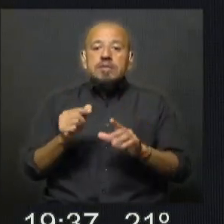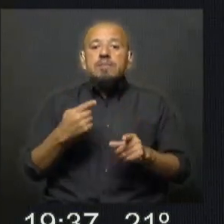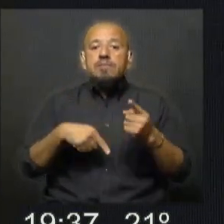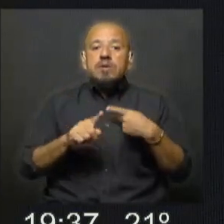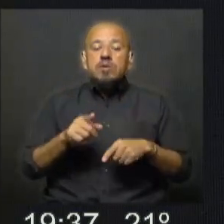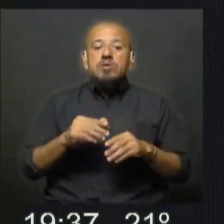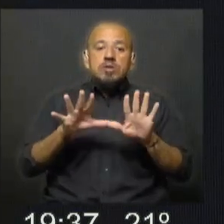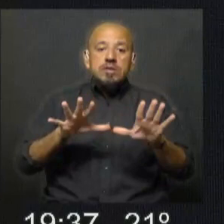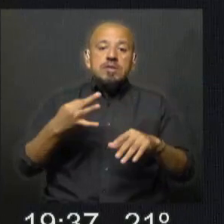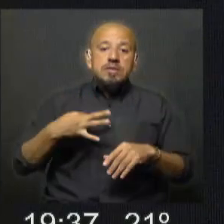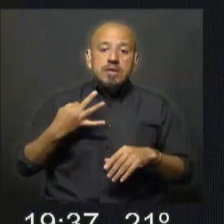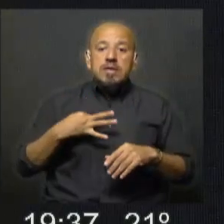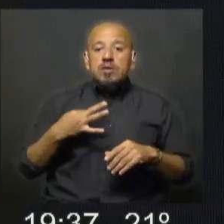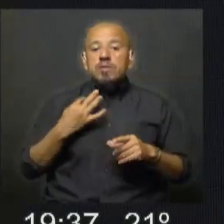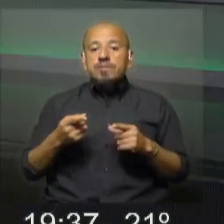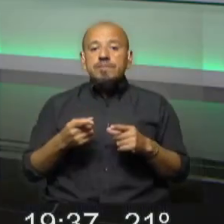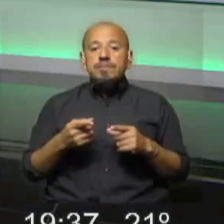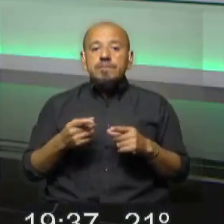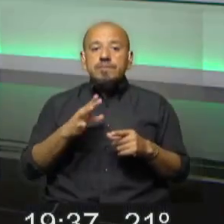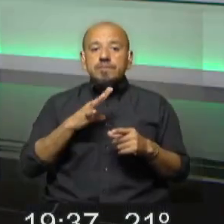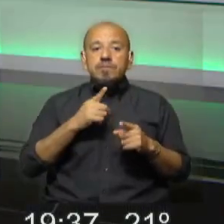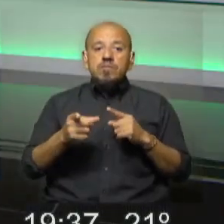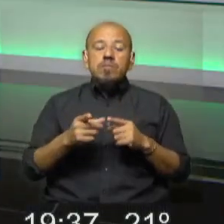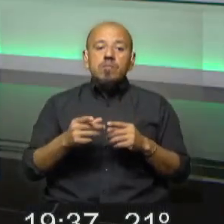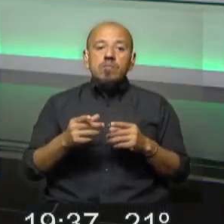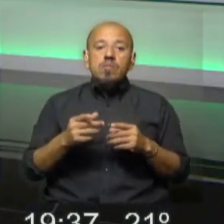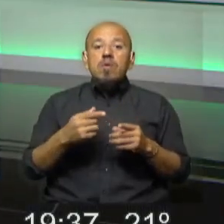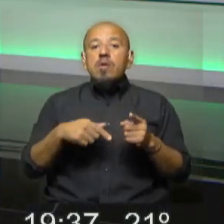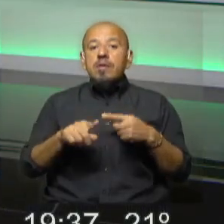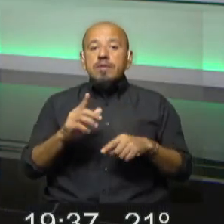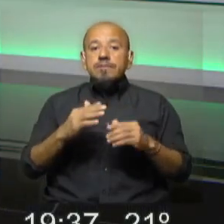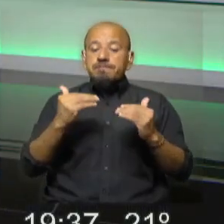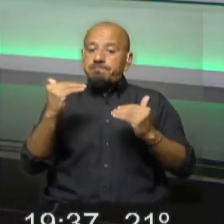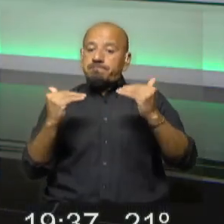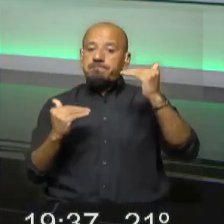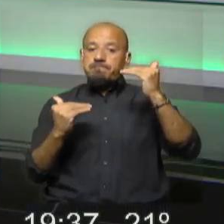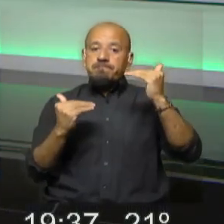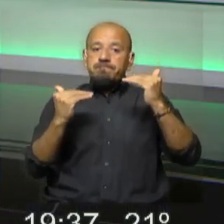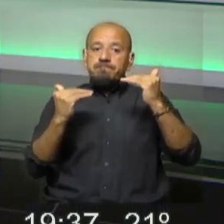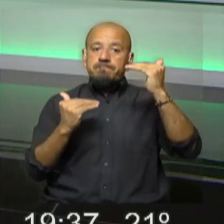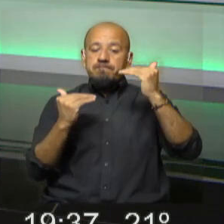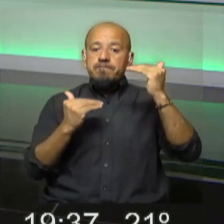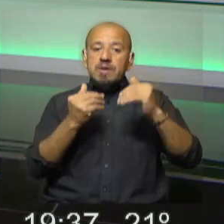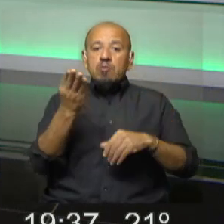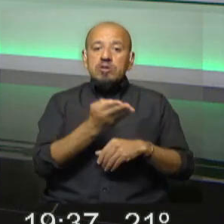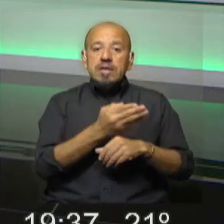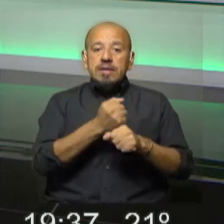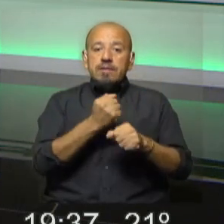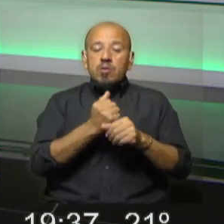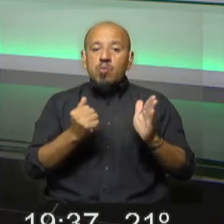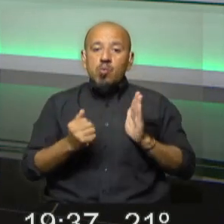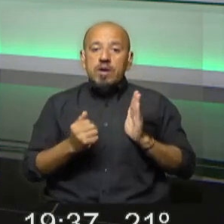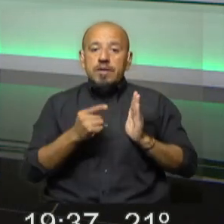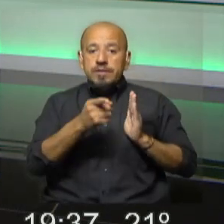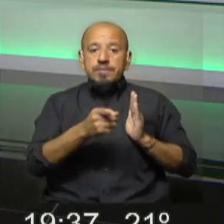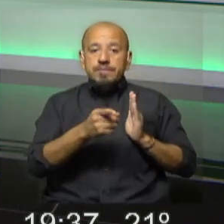la última década era un estrechamiento, por decirlo de alguna manera, de esa brecha entre lo que es la tasa de empleo de las mujeres. ¿Sí? Acá